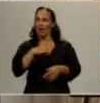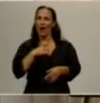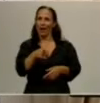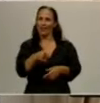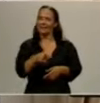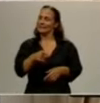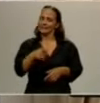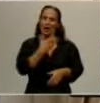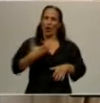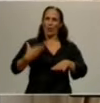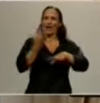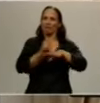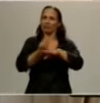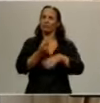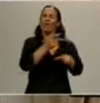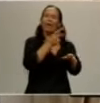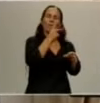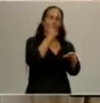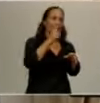hemos sido gobierno desde el año